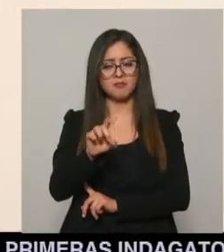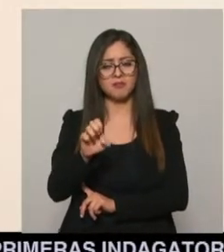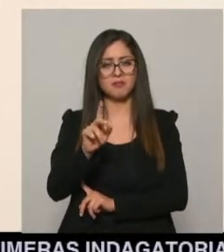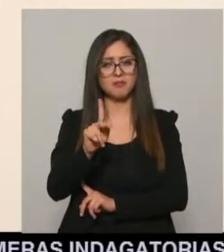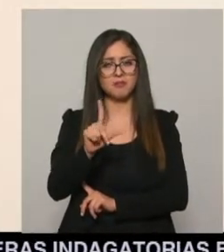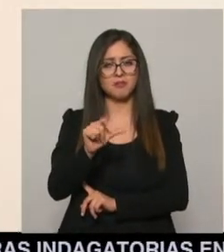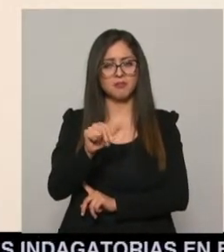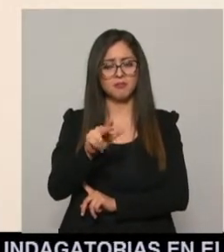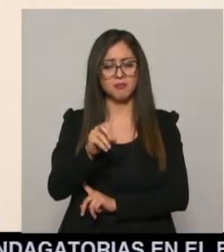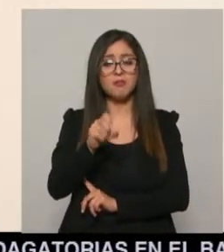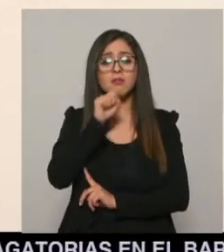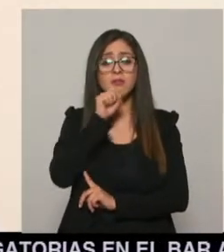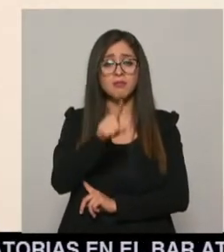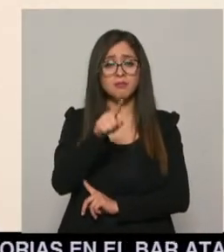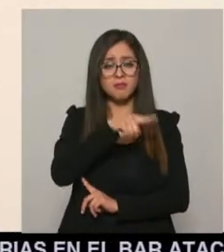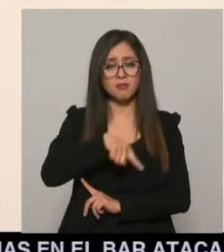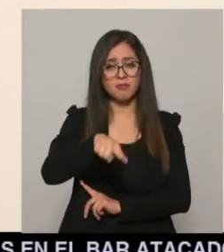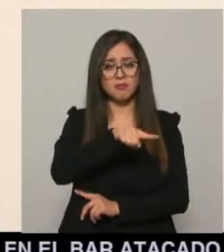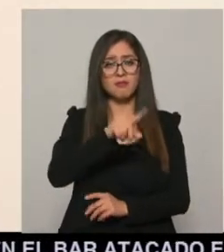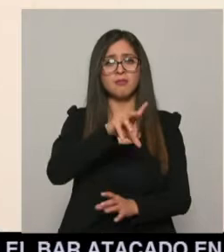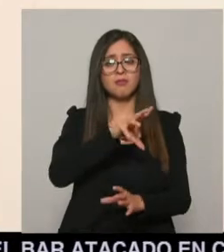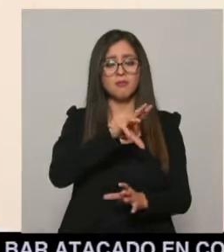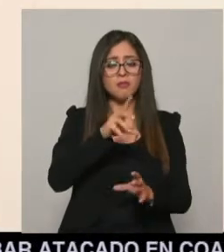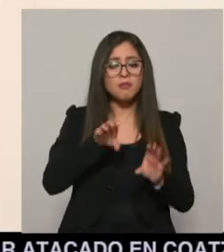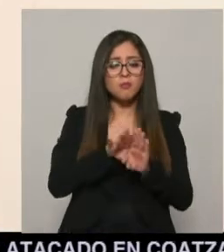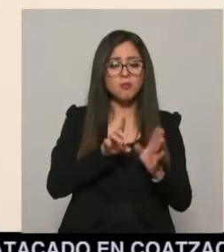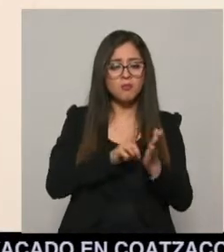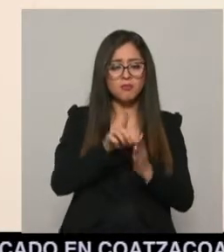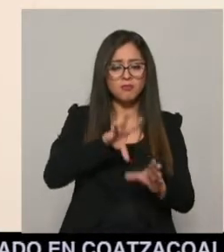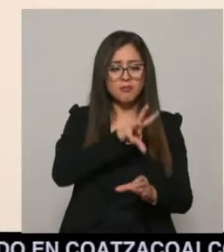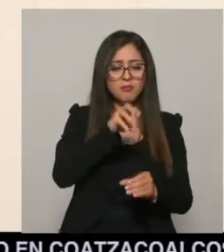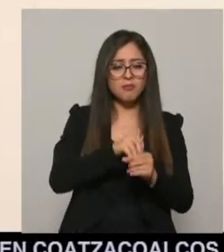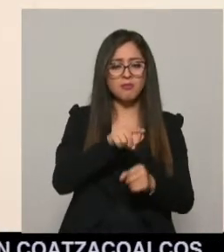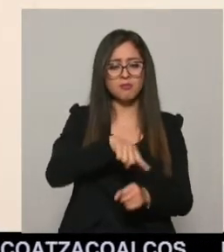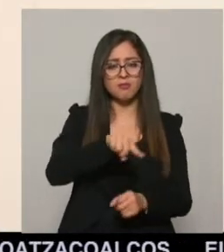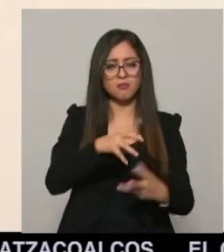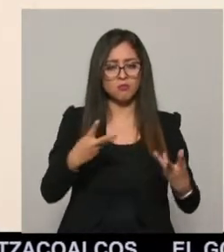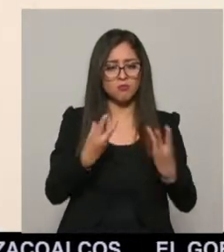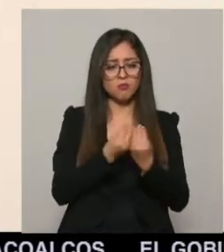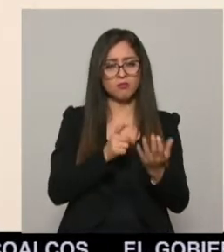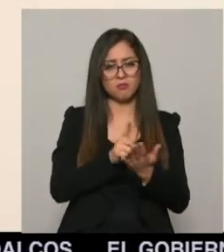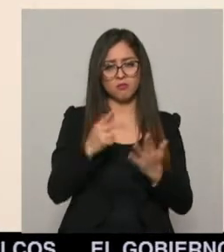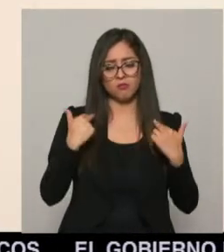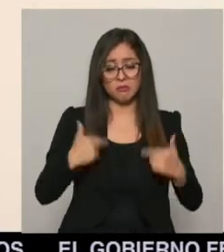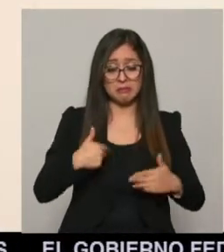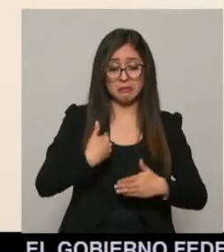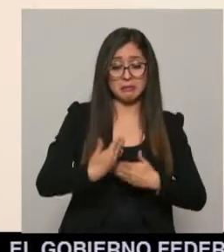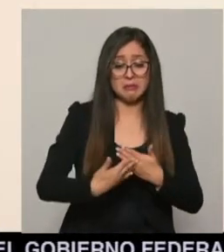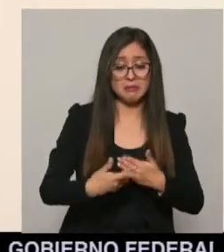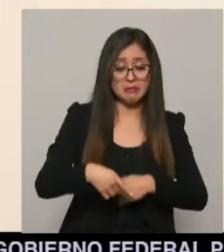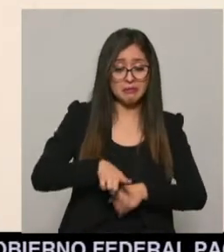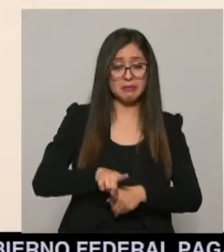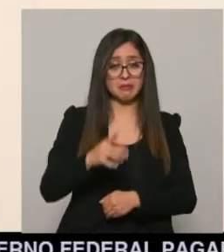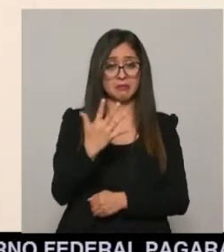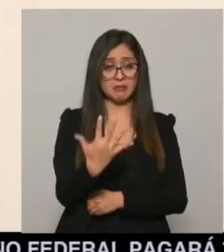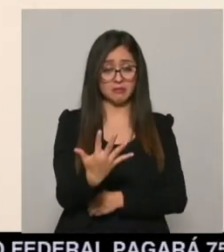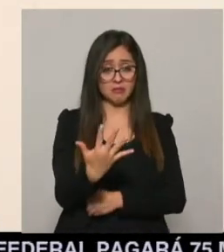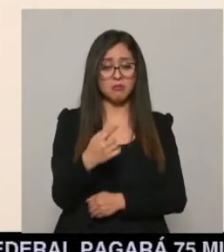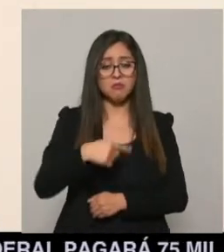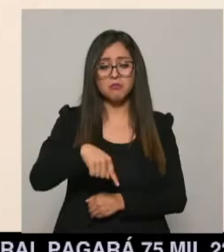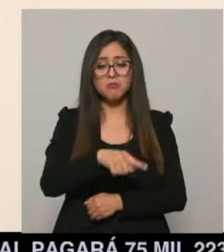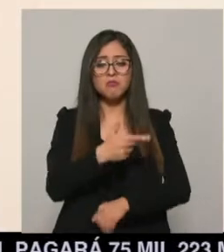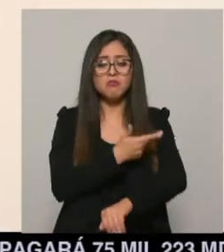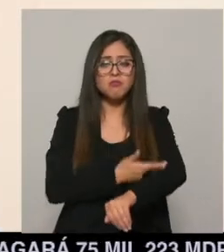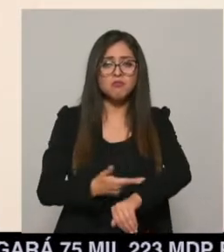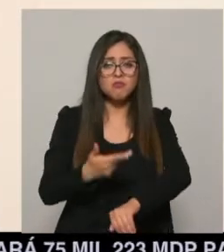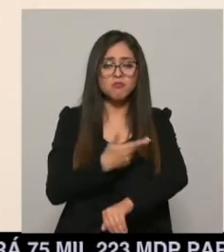de derechos humanos. Son las prioridades que tenemos ya en puerta para el día 5. Estamos en un proceso donde el